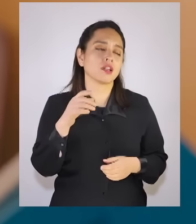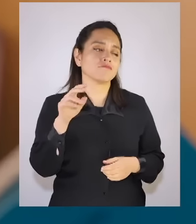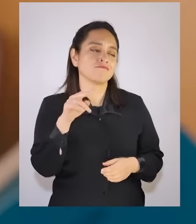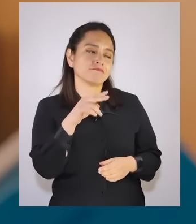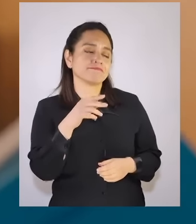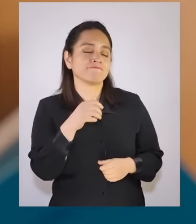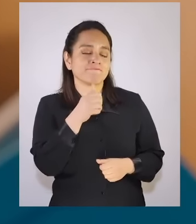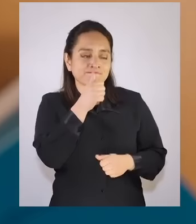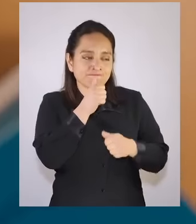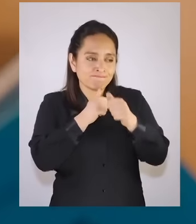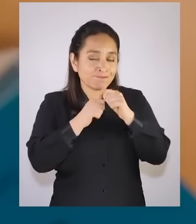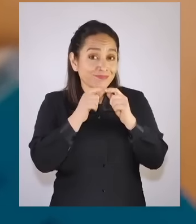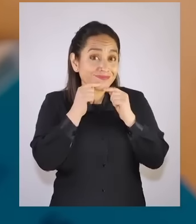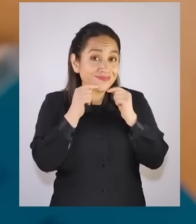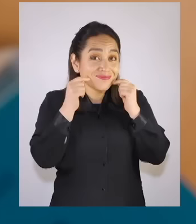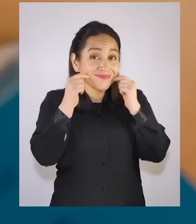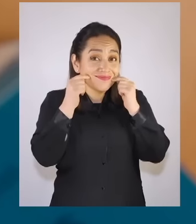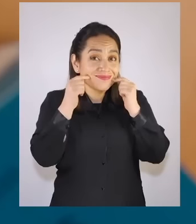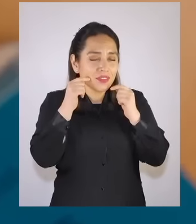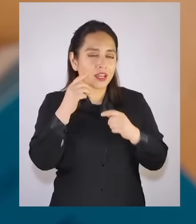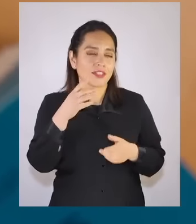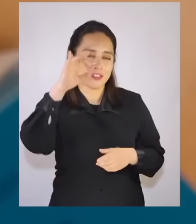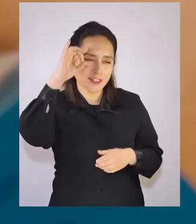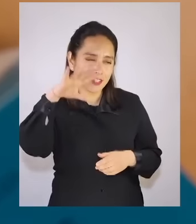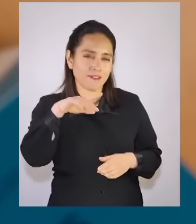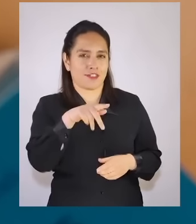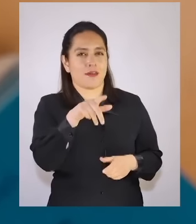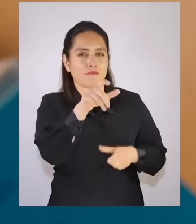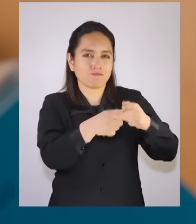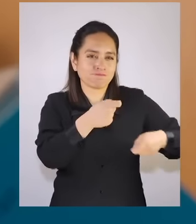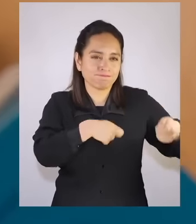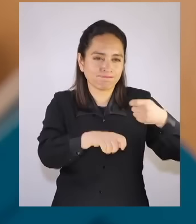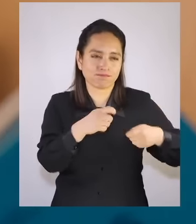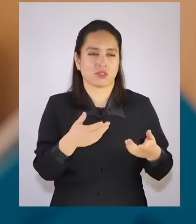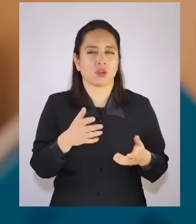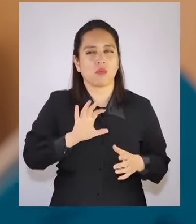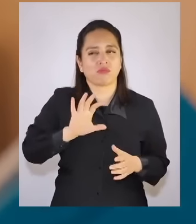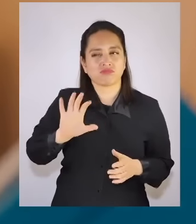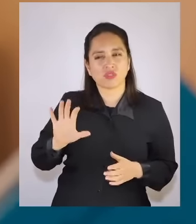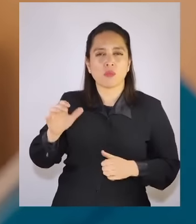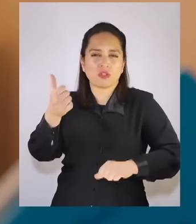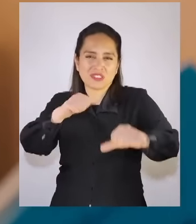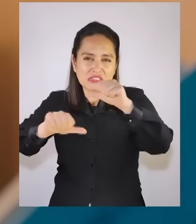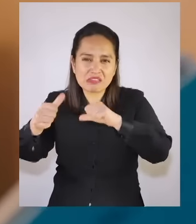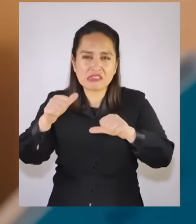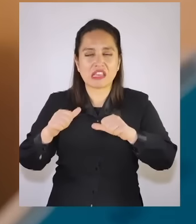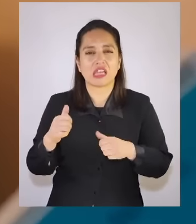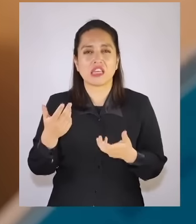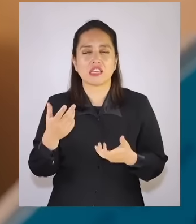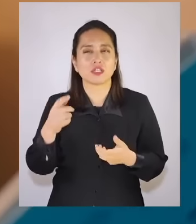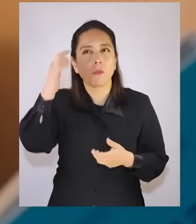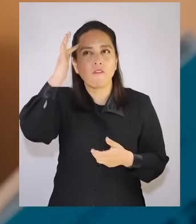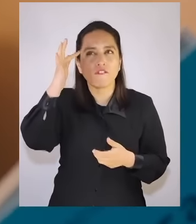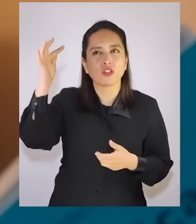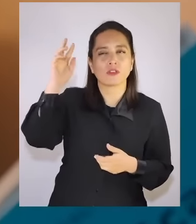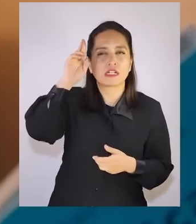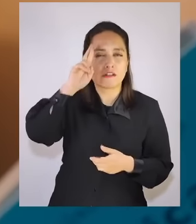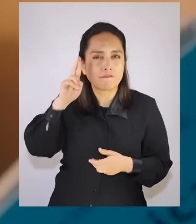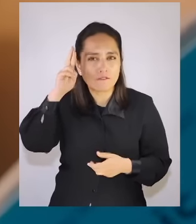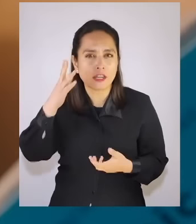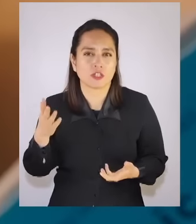con paciencia. Él conocía el desprecio de los comerciantes por la curiosidad científica, por la inquietud filosófica, por